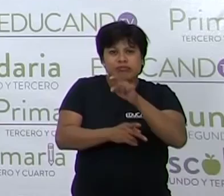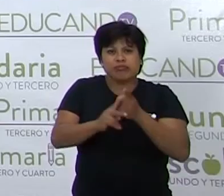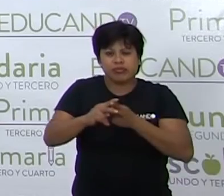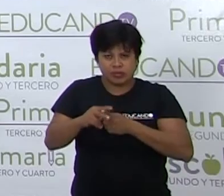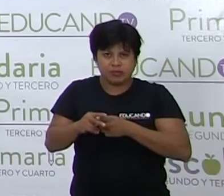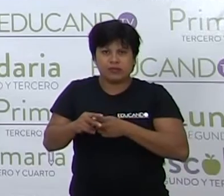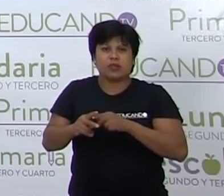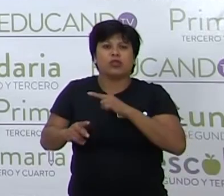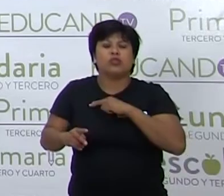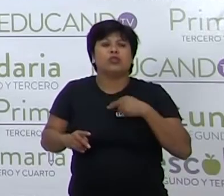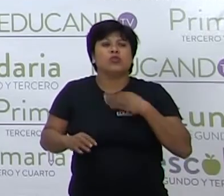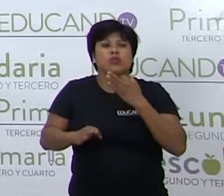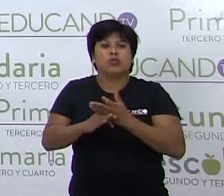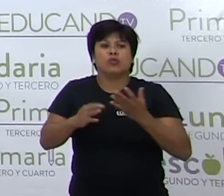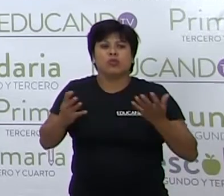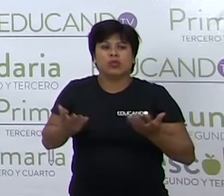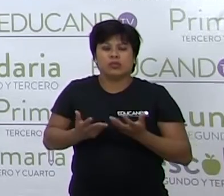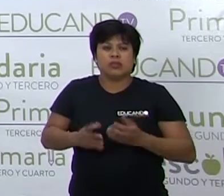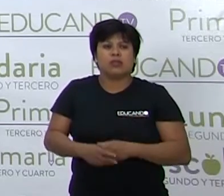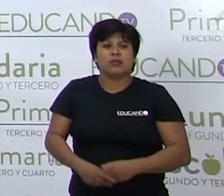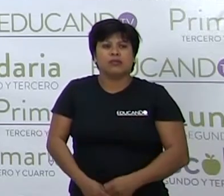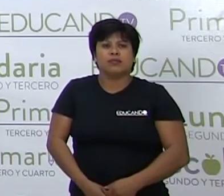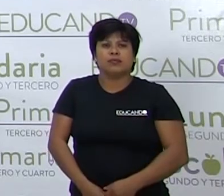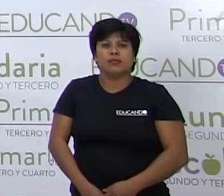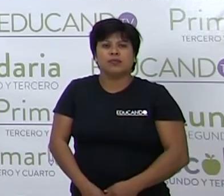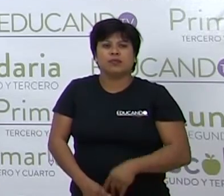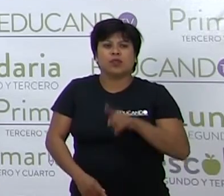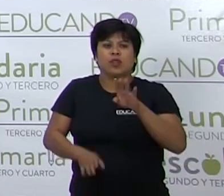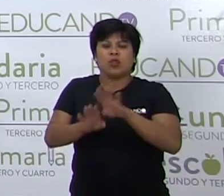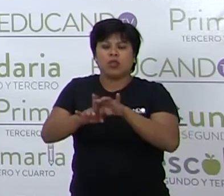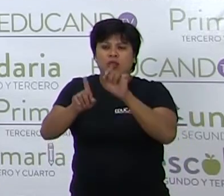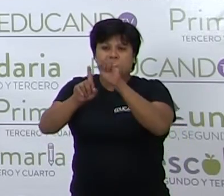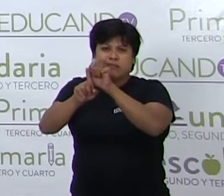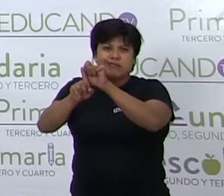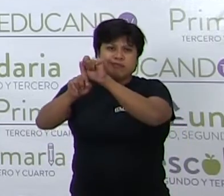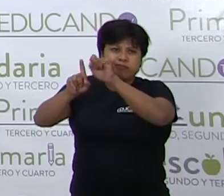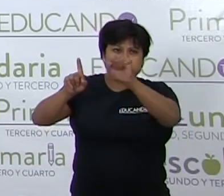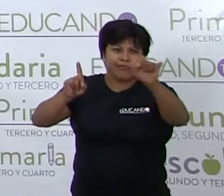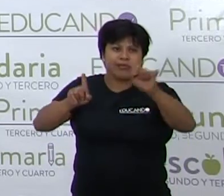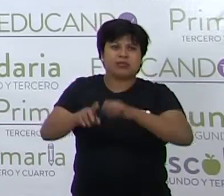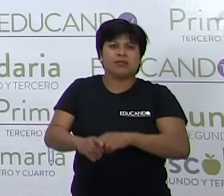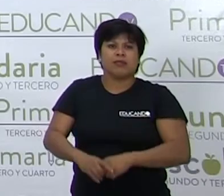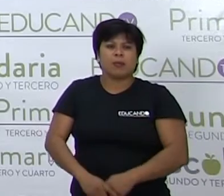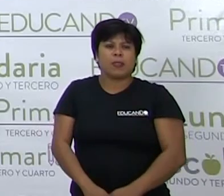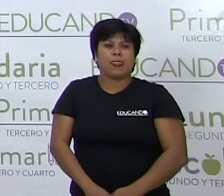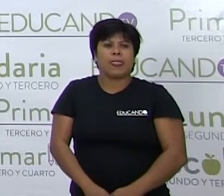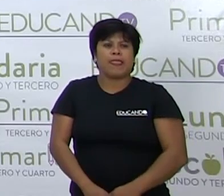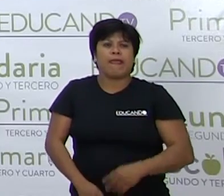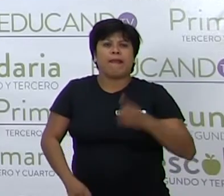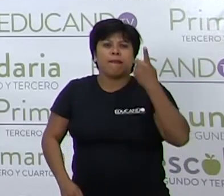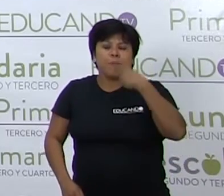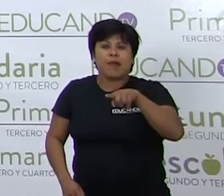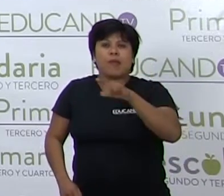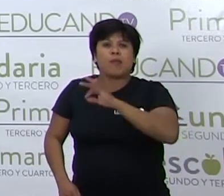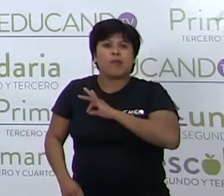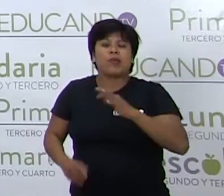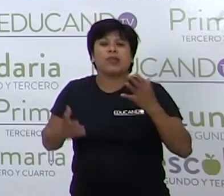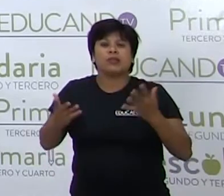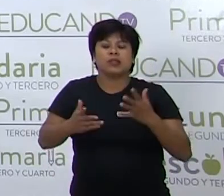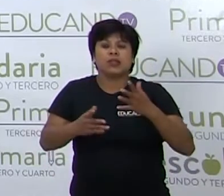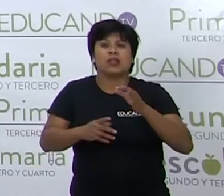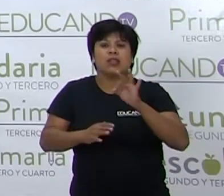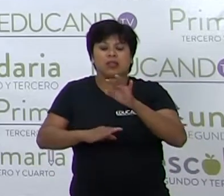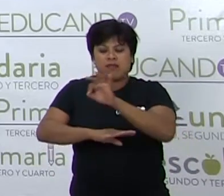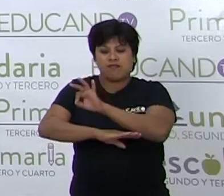trazar a cada una una línea para que para formar una figura geométrica